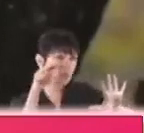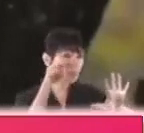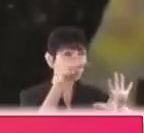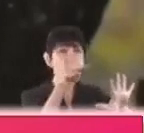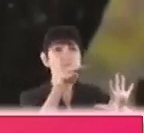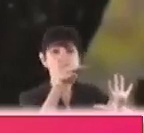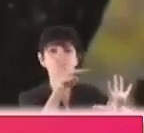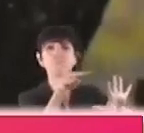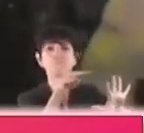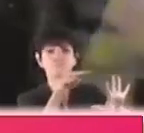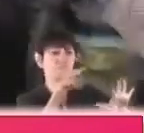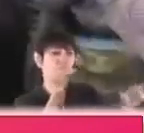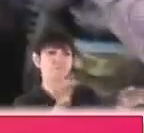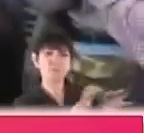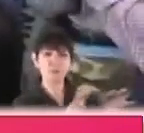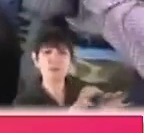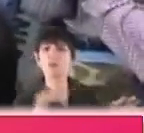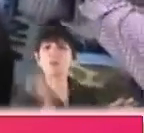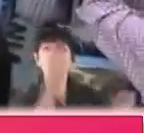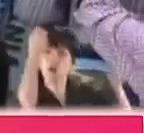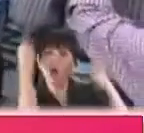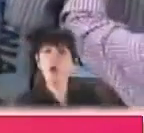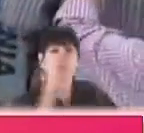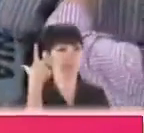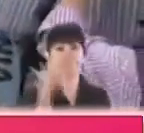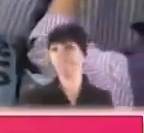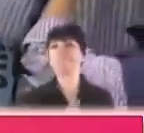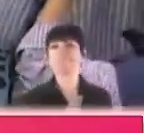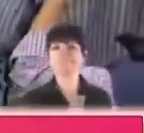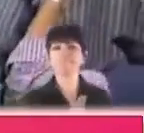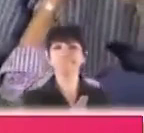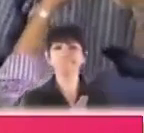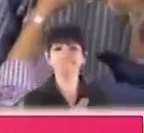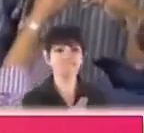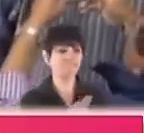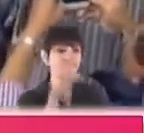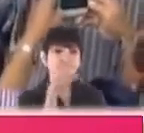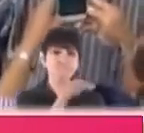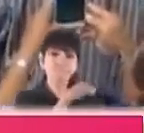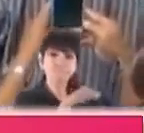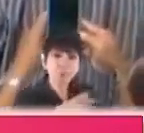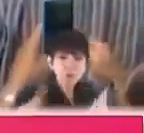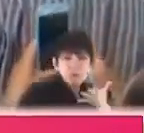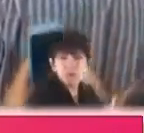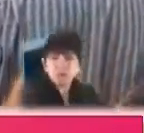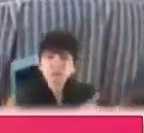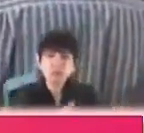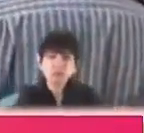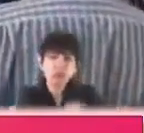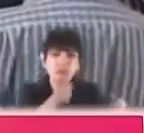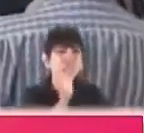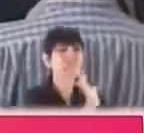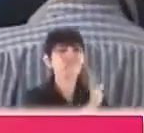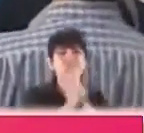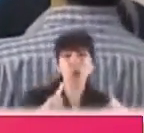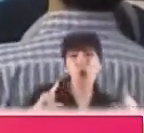importante, chicas, el principio que prima es el principio de la integridad territorial. no el principio de la libre autodeterminación de los